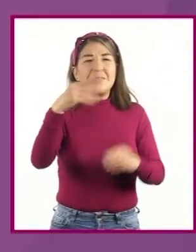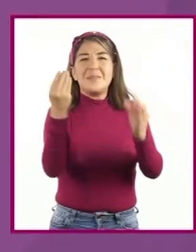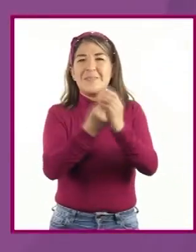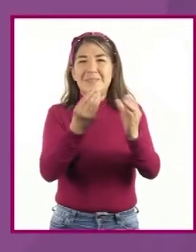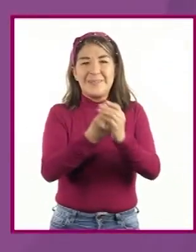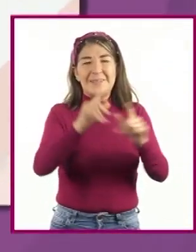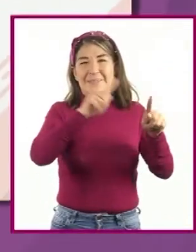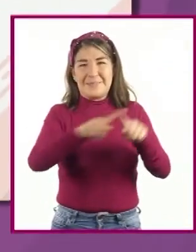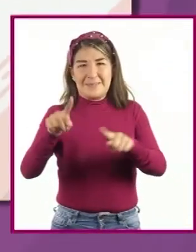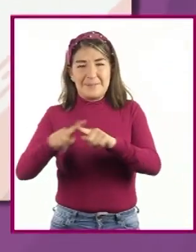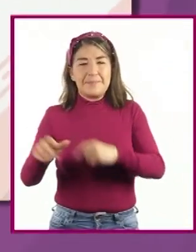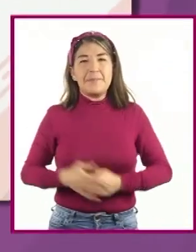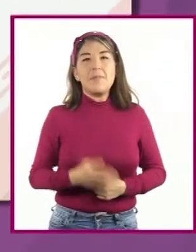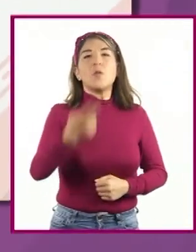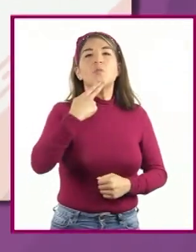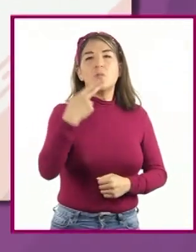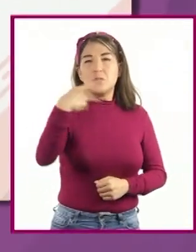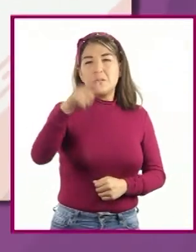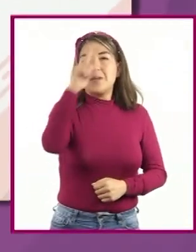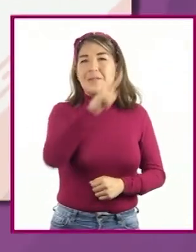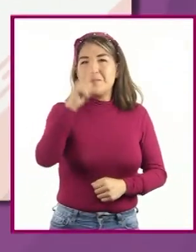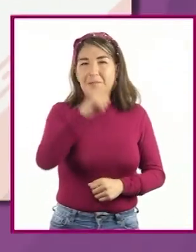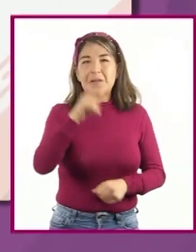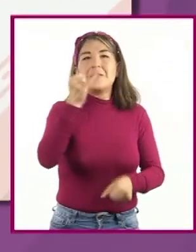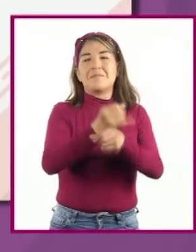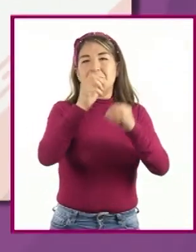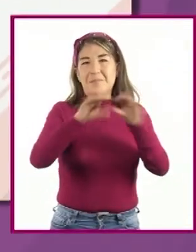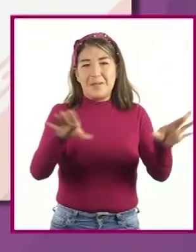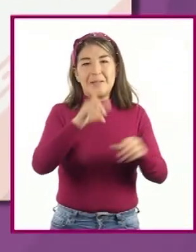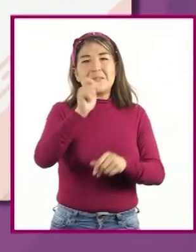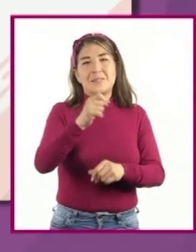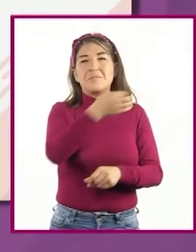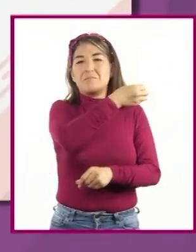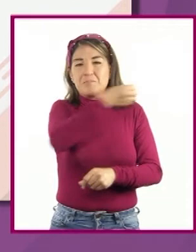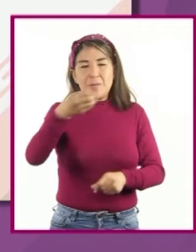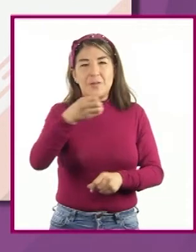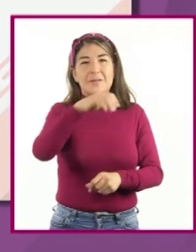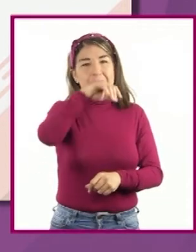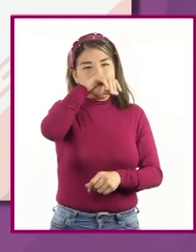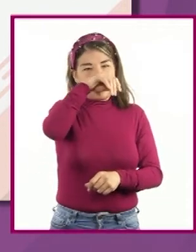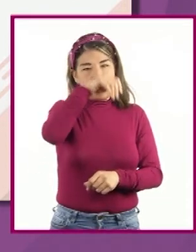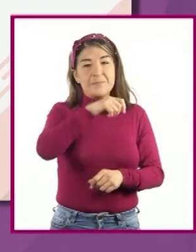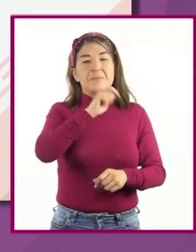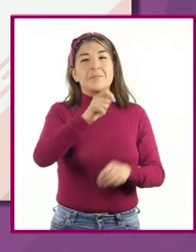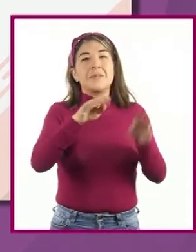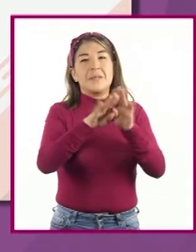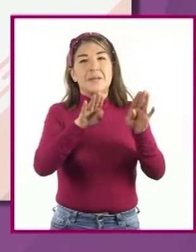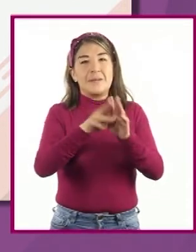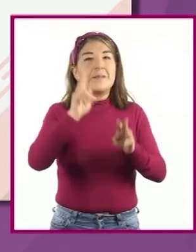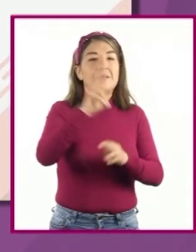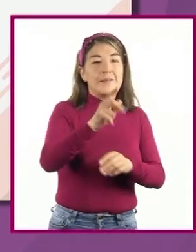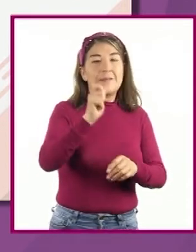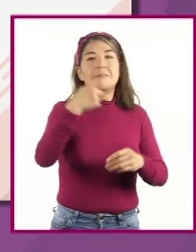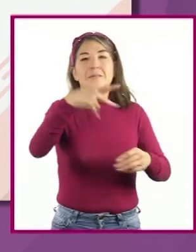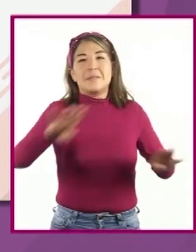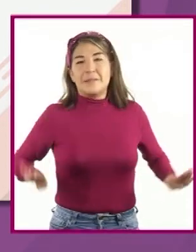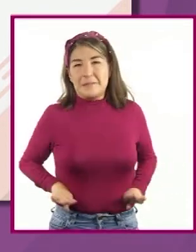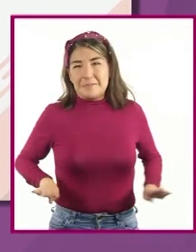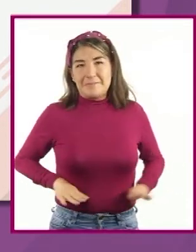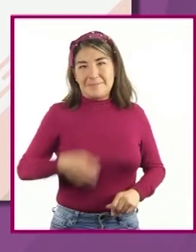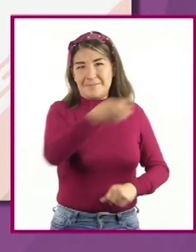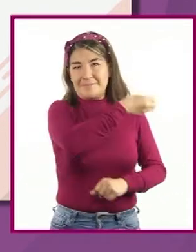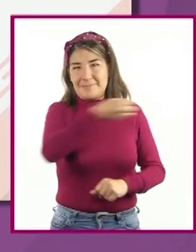entre otros. Utiliza un lenguaje informativo y formal. Los informes de experimento son como documentos de carácter